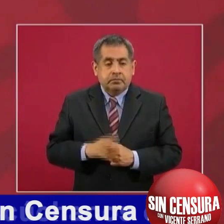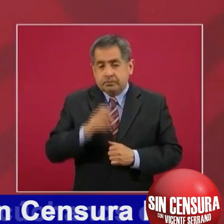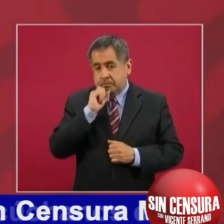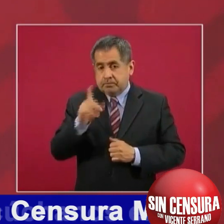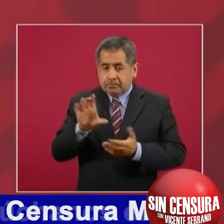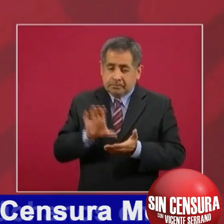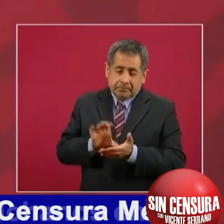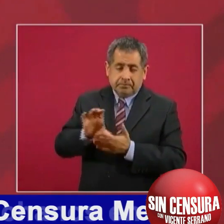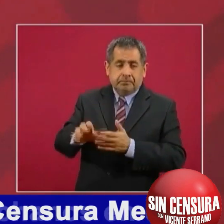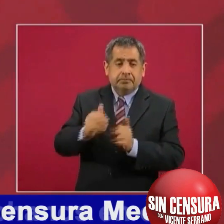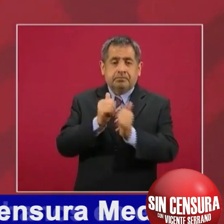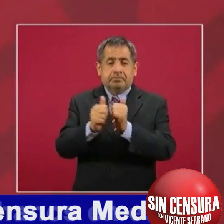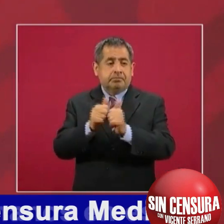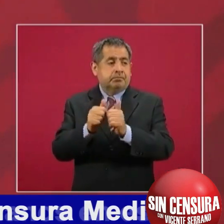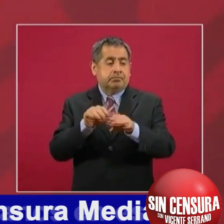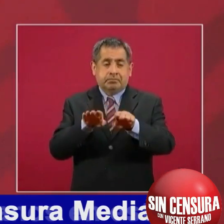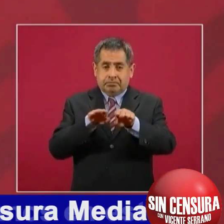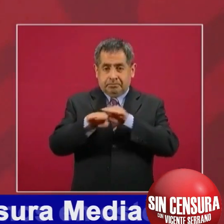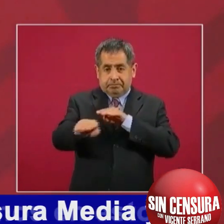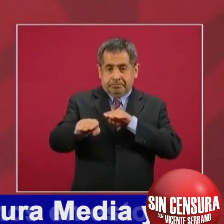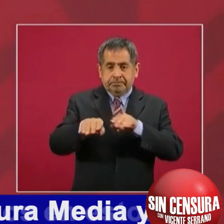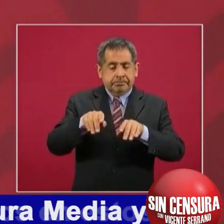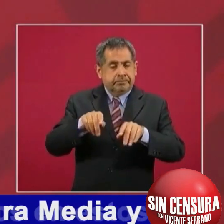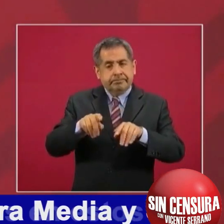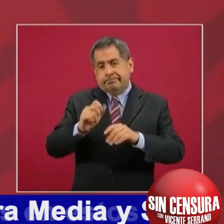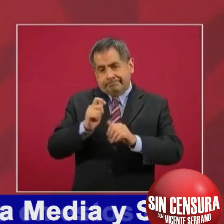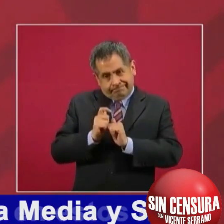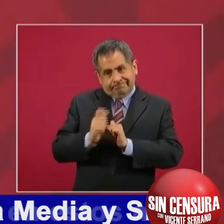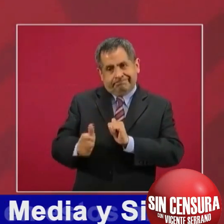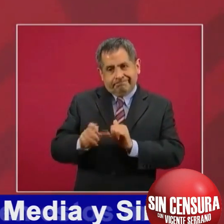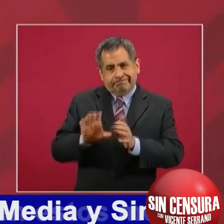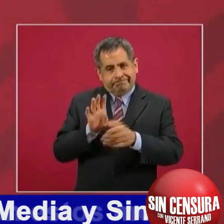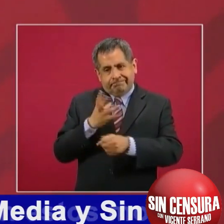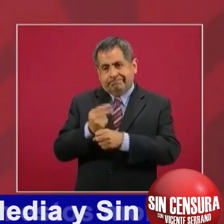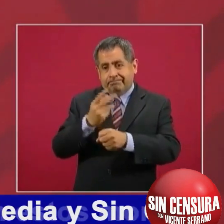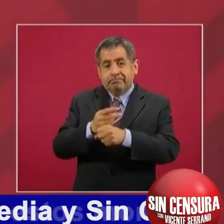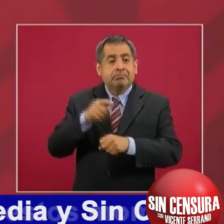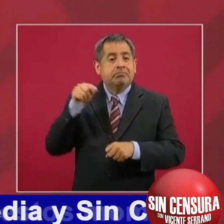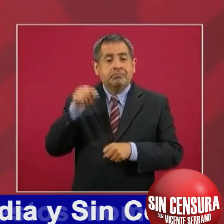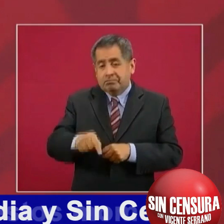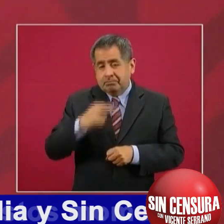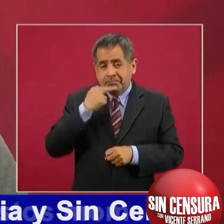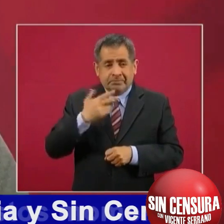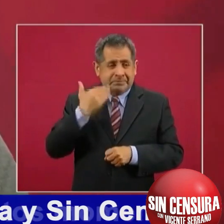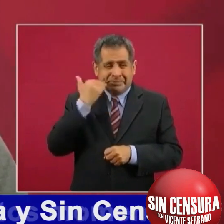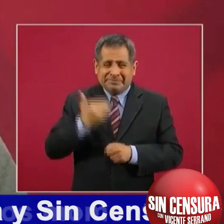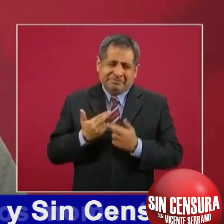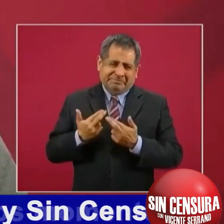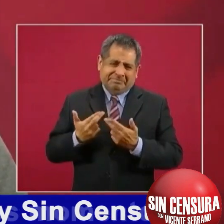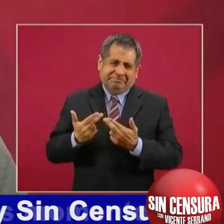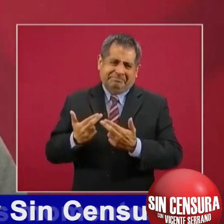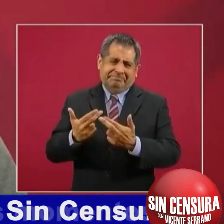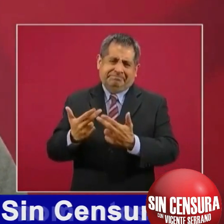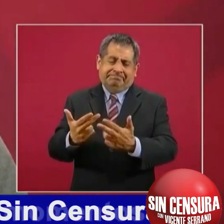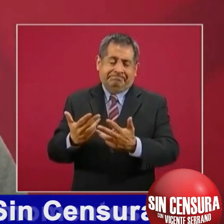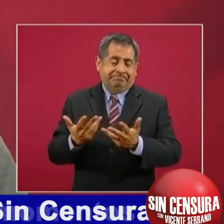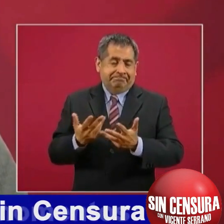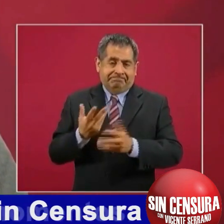en las carreteras, que también están quedando totalmente